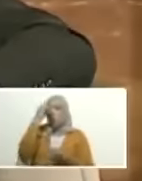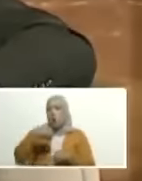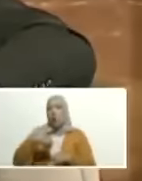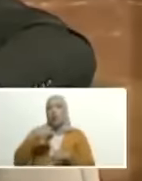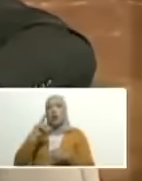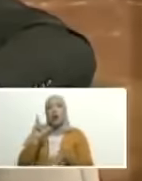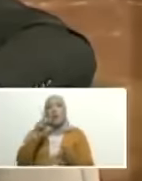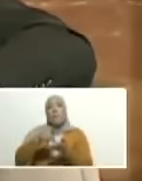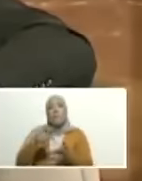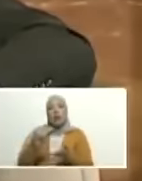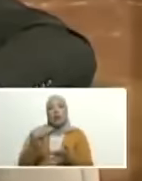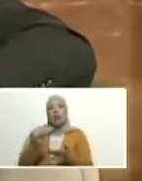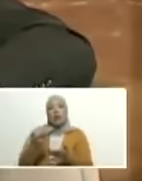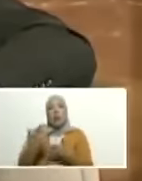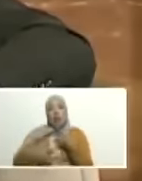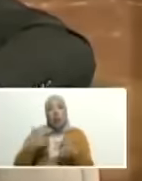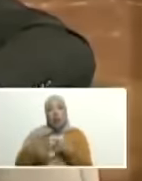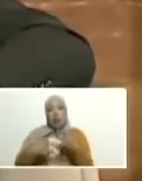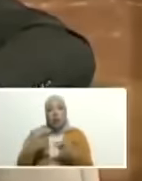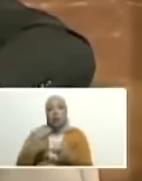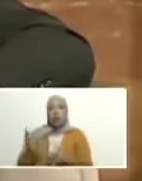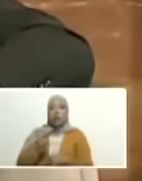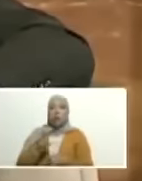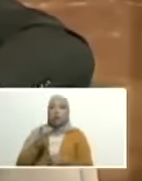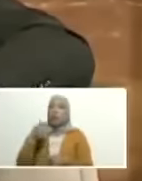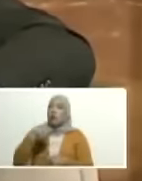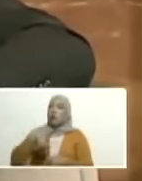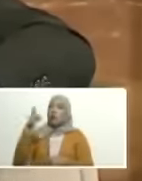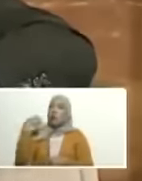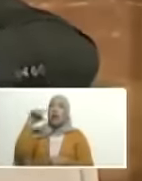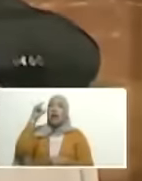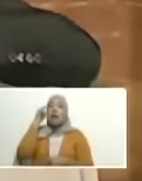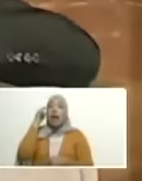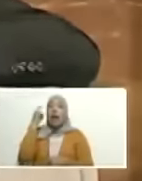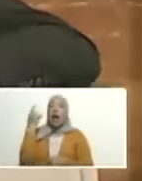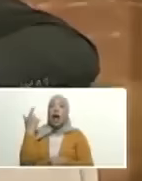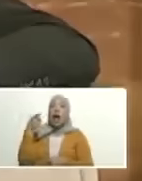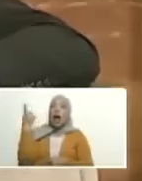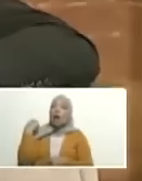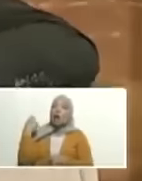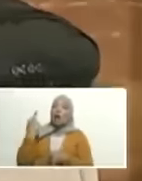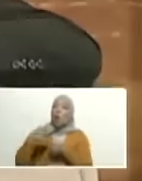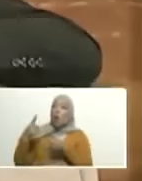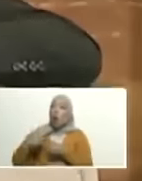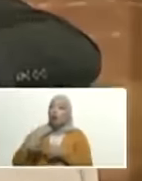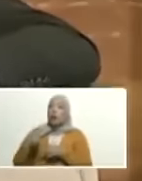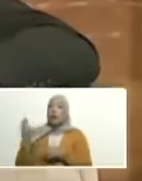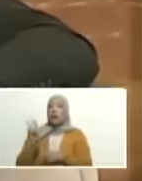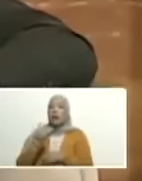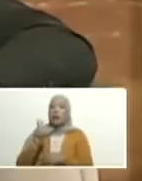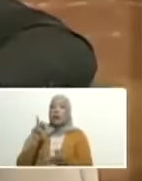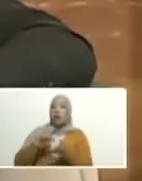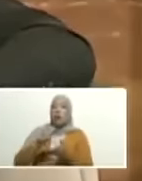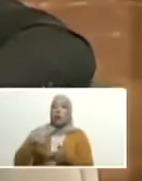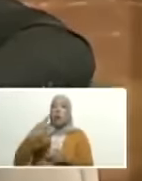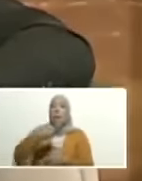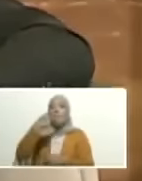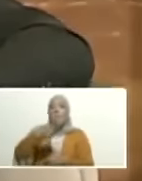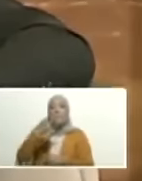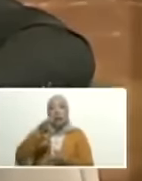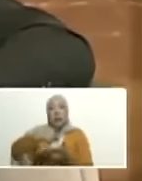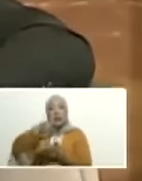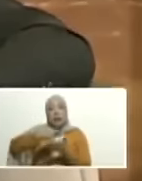que participamos en el evento del día de ayer, que hay otros actores políticos que inmediatamente después que se hizo público la